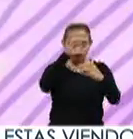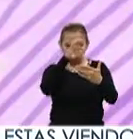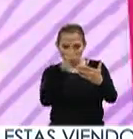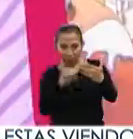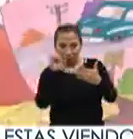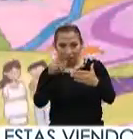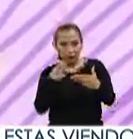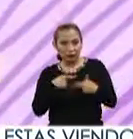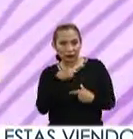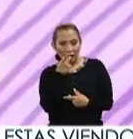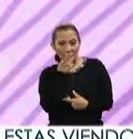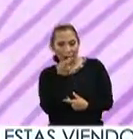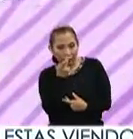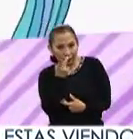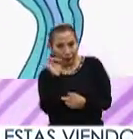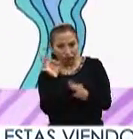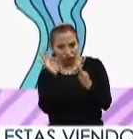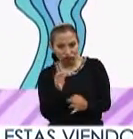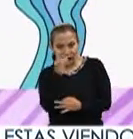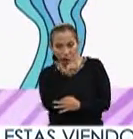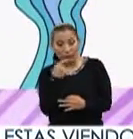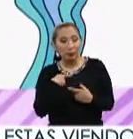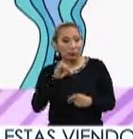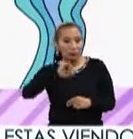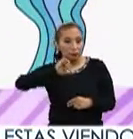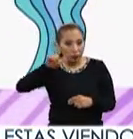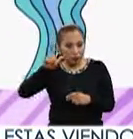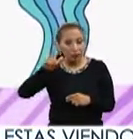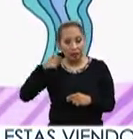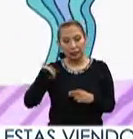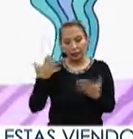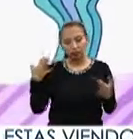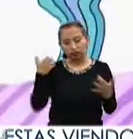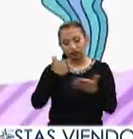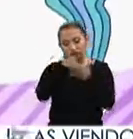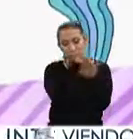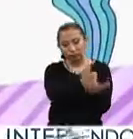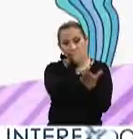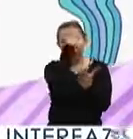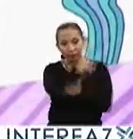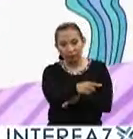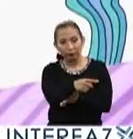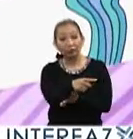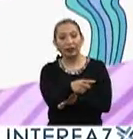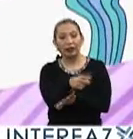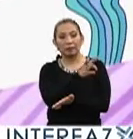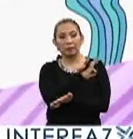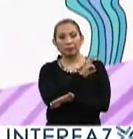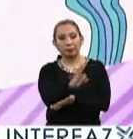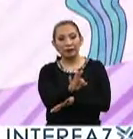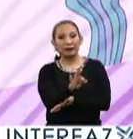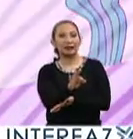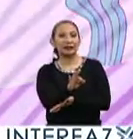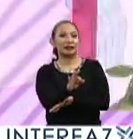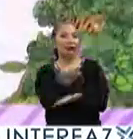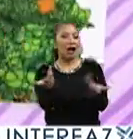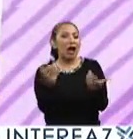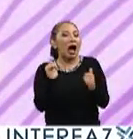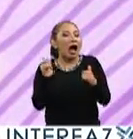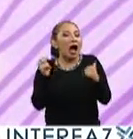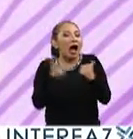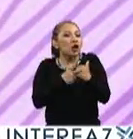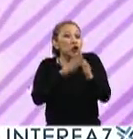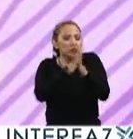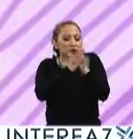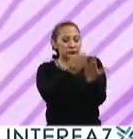por los mismos hablantes y por especialistas que se unen con ellos para poder tener